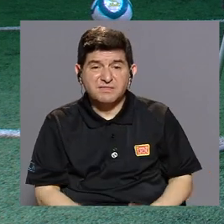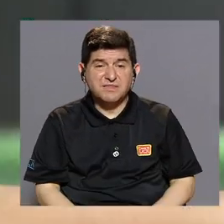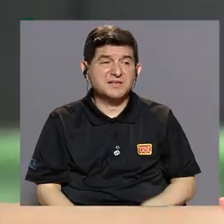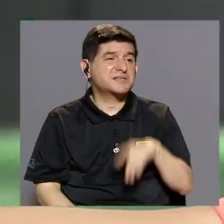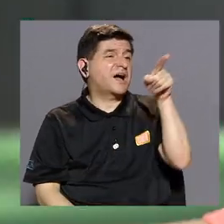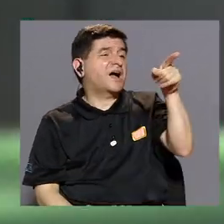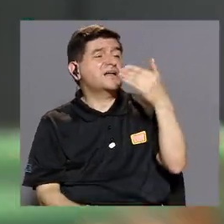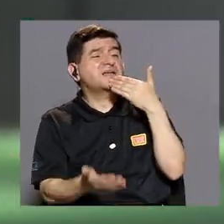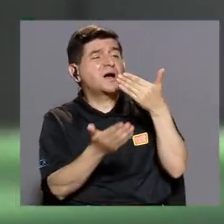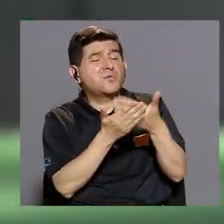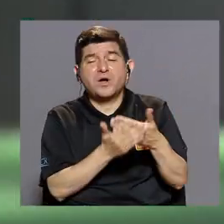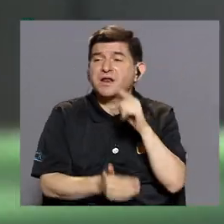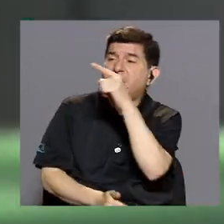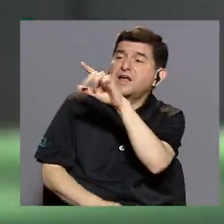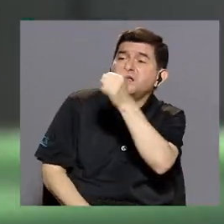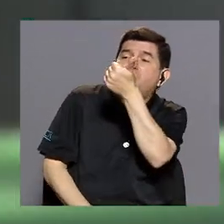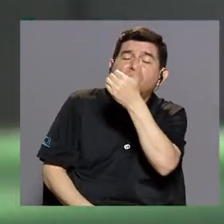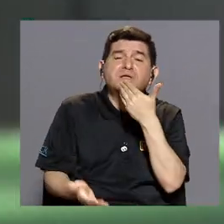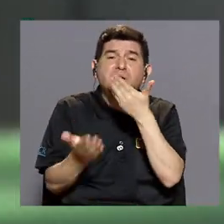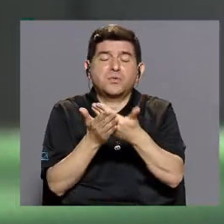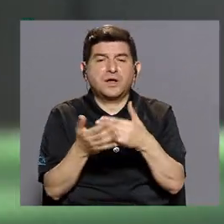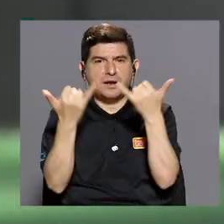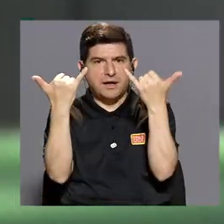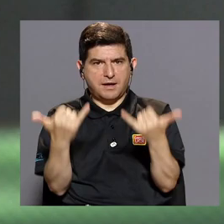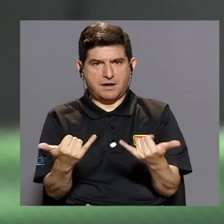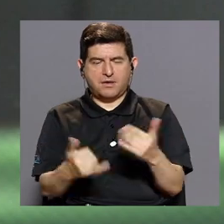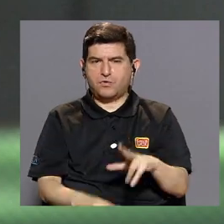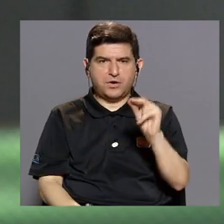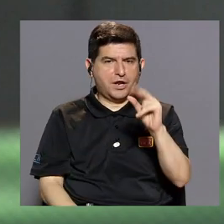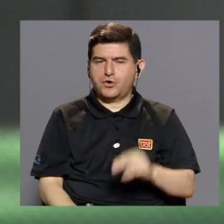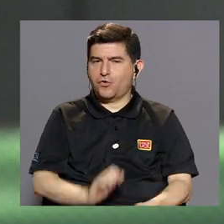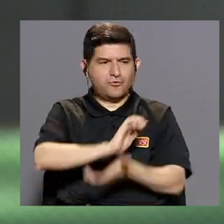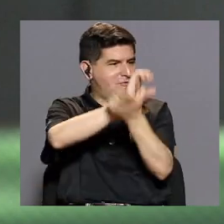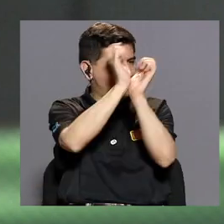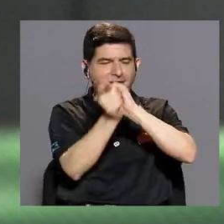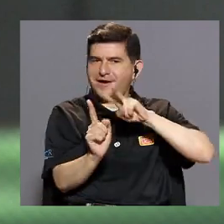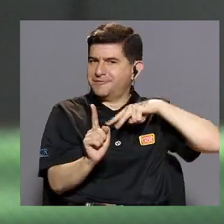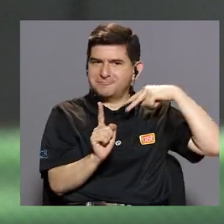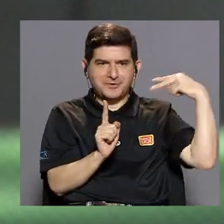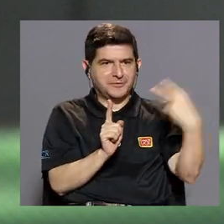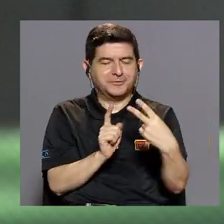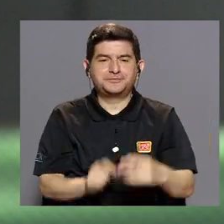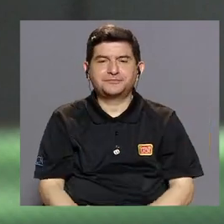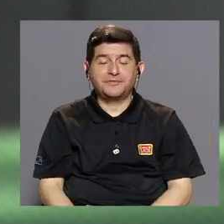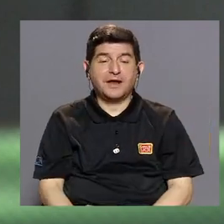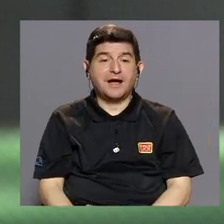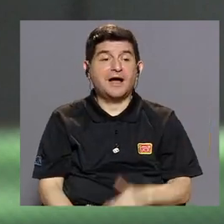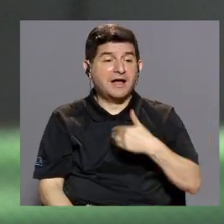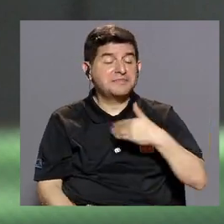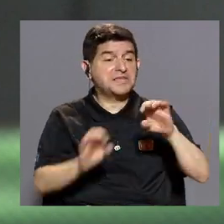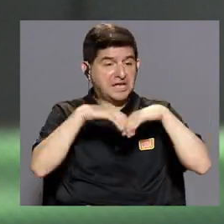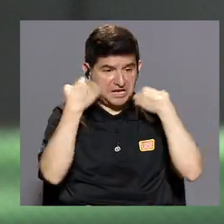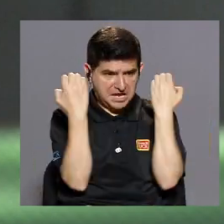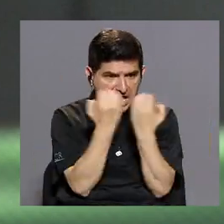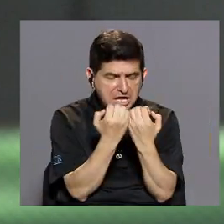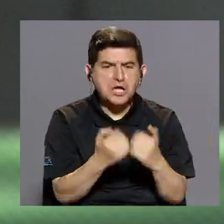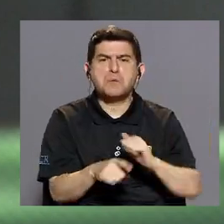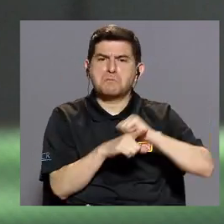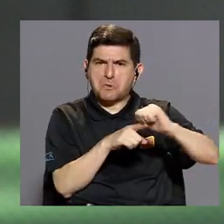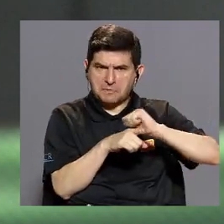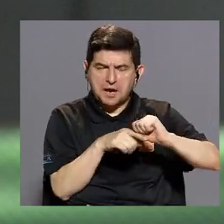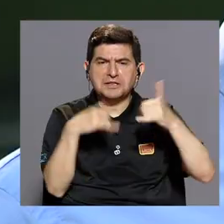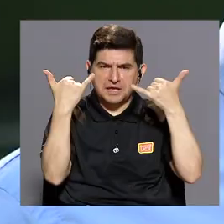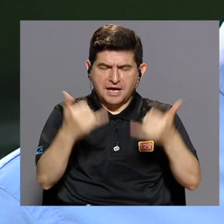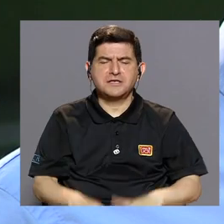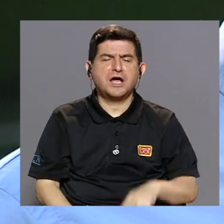hay una jugadora allá muy buena, hay una jugadora allá, y ahora nos cambió un poco la perspectiva, tienen clubes, entrenan. Ya